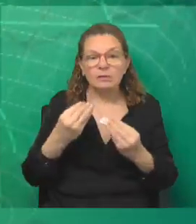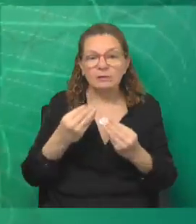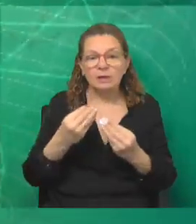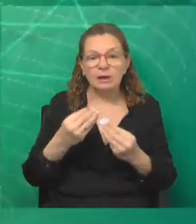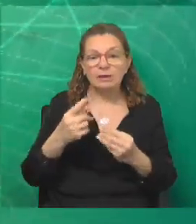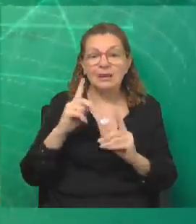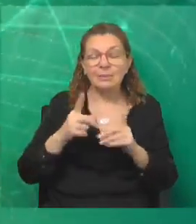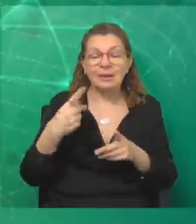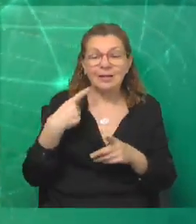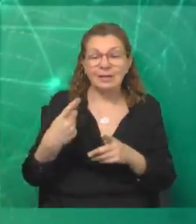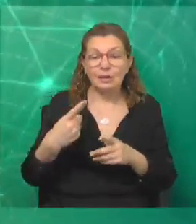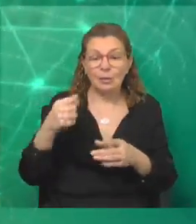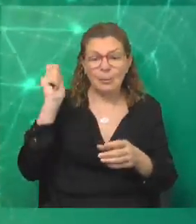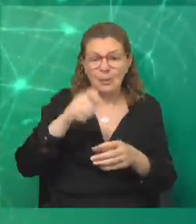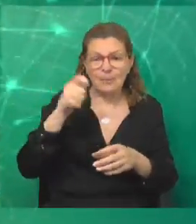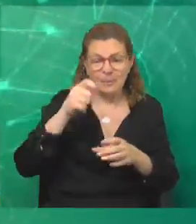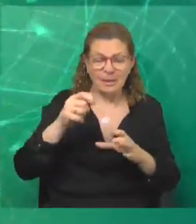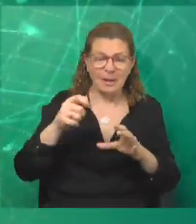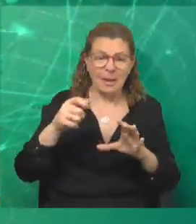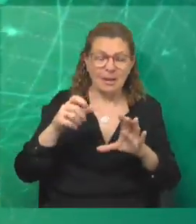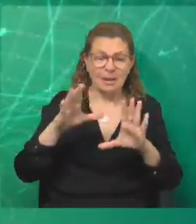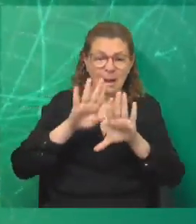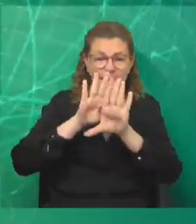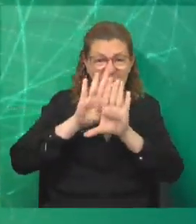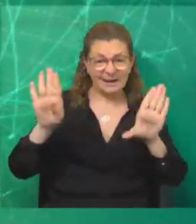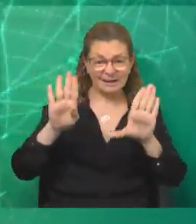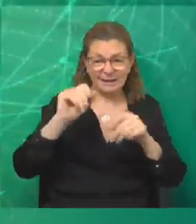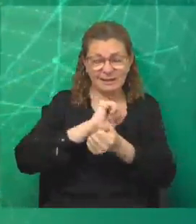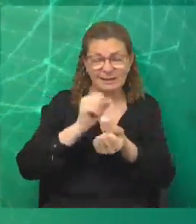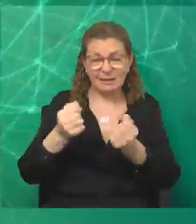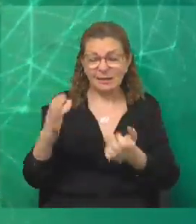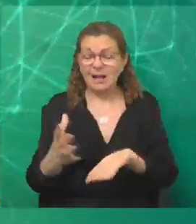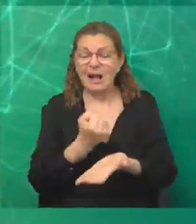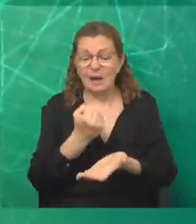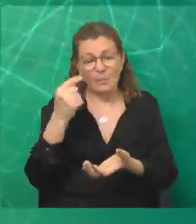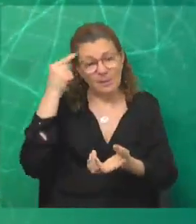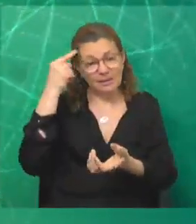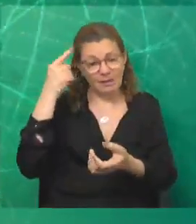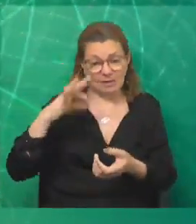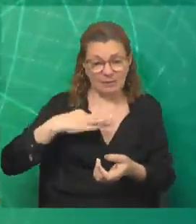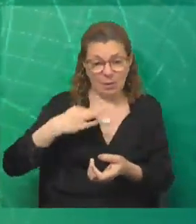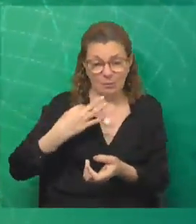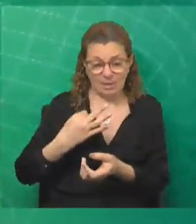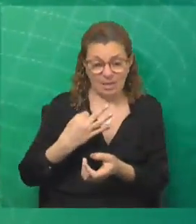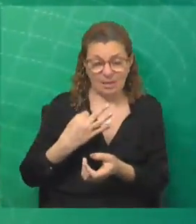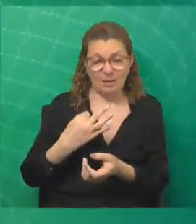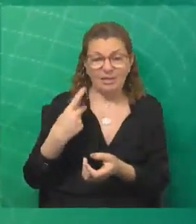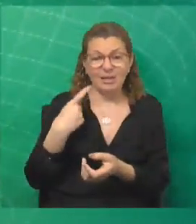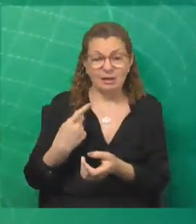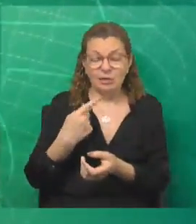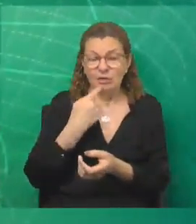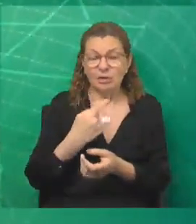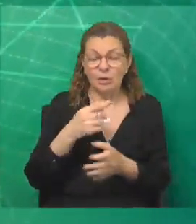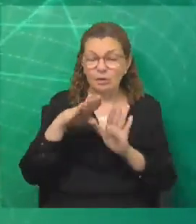que el propio director de la cárcel rompió con una masa la pared de la celda lindera tratando de rescatar a quienes pensaba que estaban con vida en el informe se da cuenta de